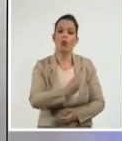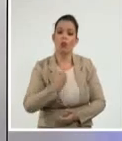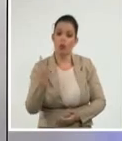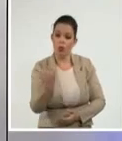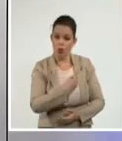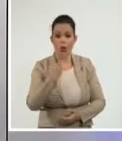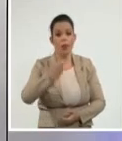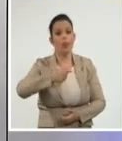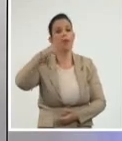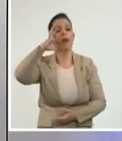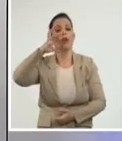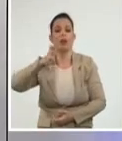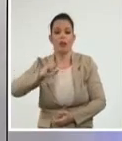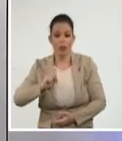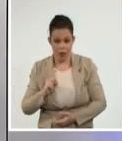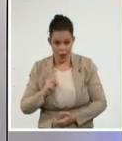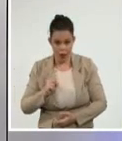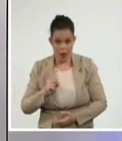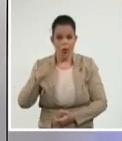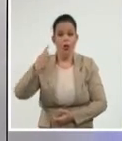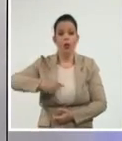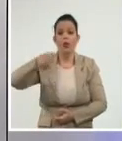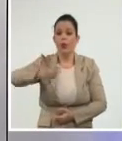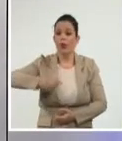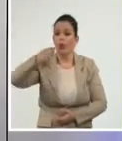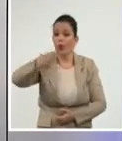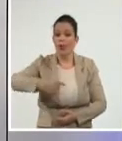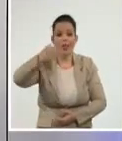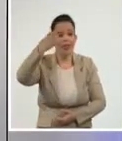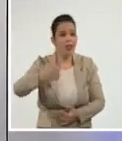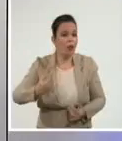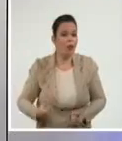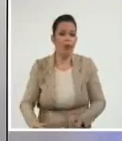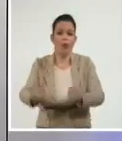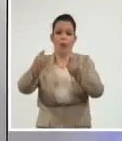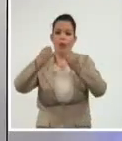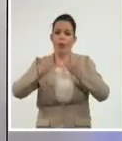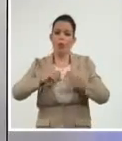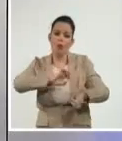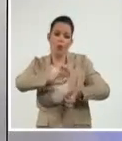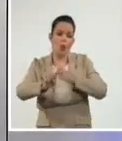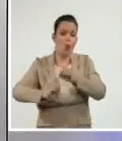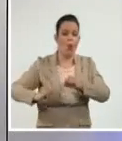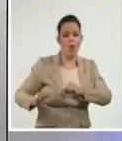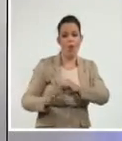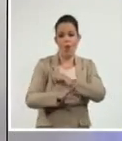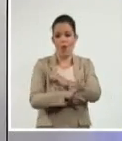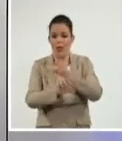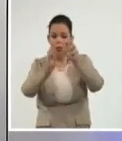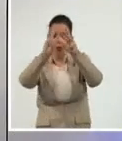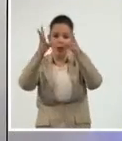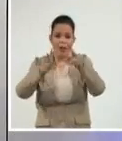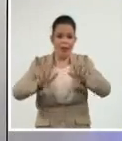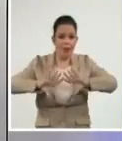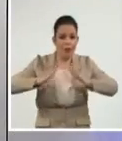es que todos los días una narrativa anticubana, manipuladora y desleal intenta por todas las vías que